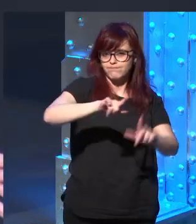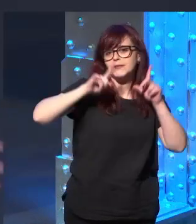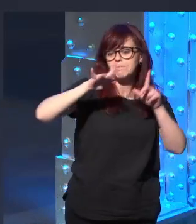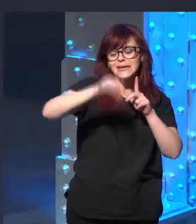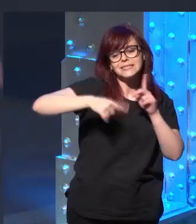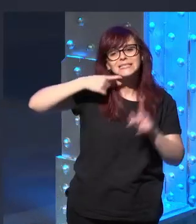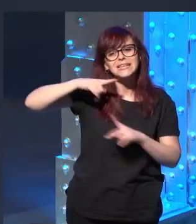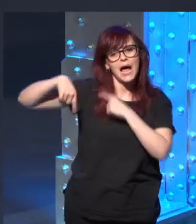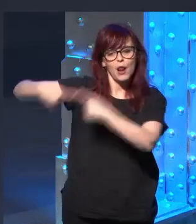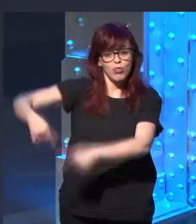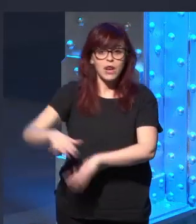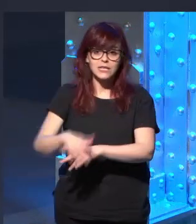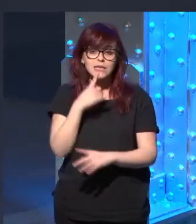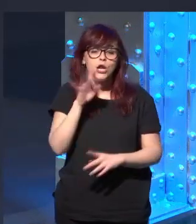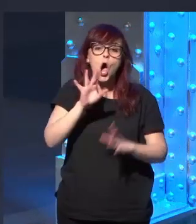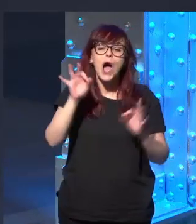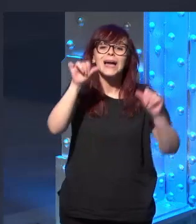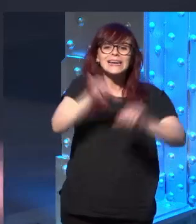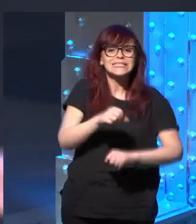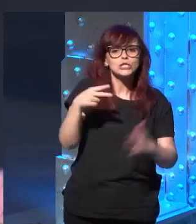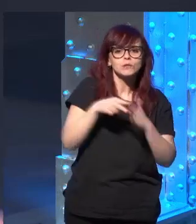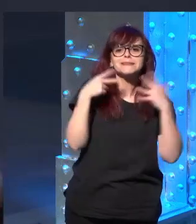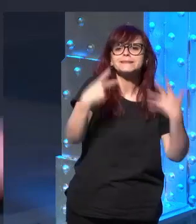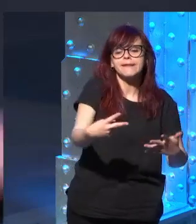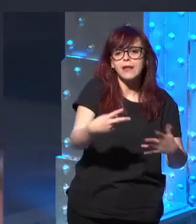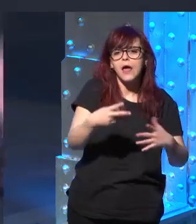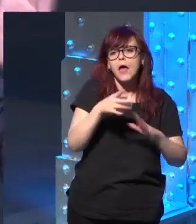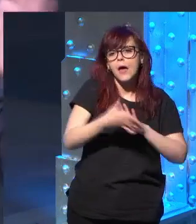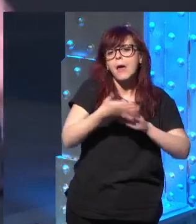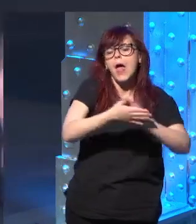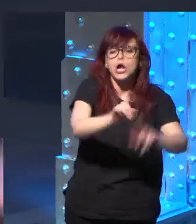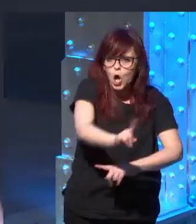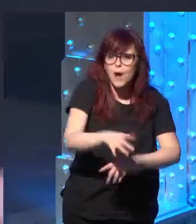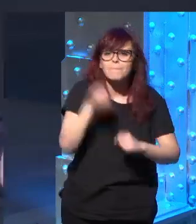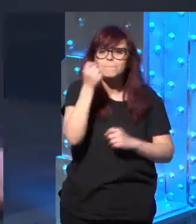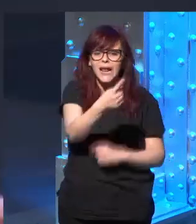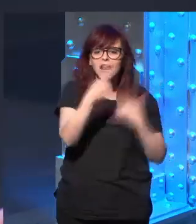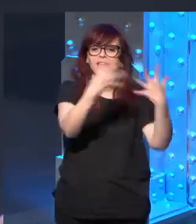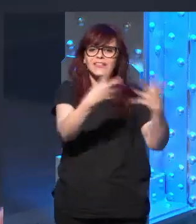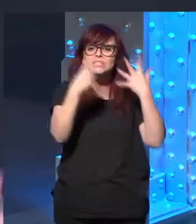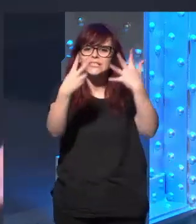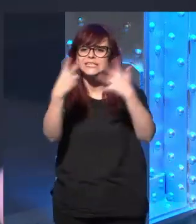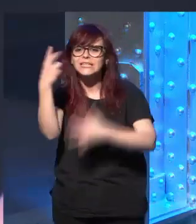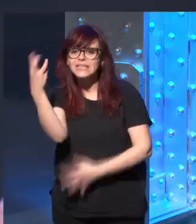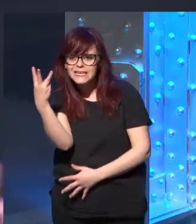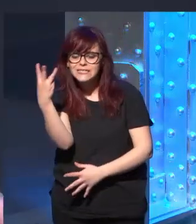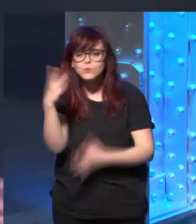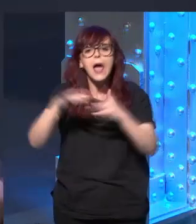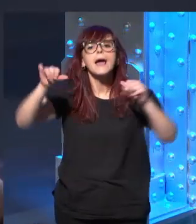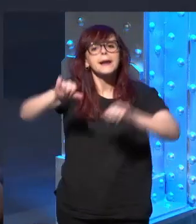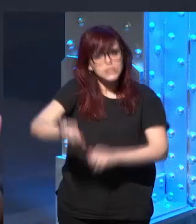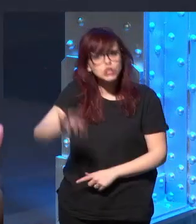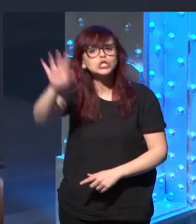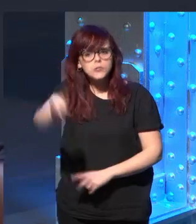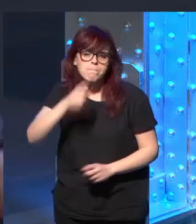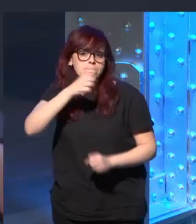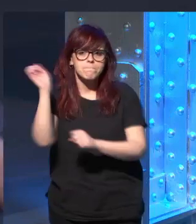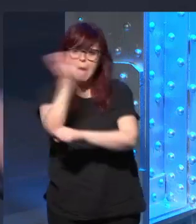generacional, ¿no? Uh-huh. Que es que cuando dices, no, es que la crisis del 2007, no, en 1973 sí que hubo una crisis, te contestan, ¿no?